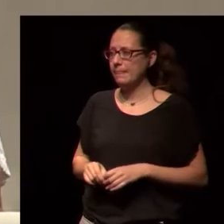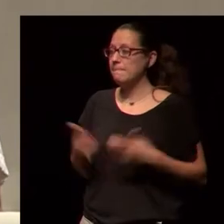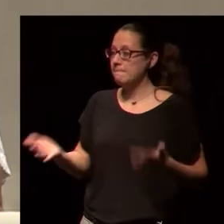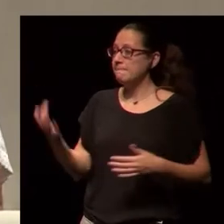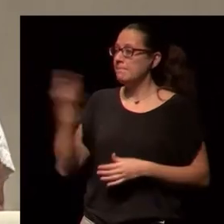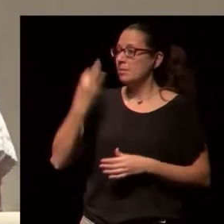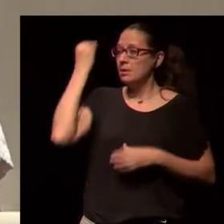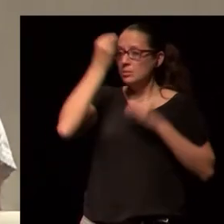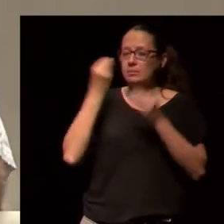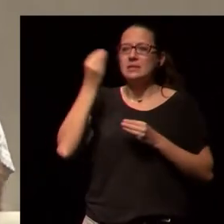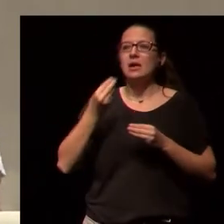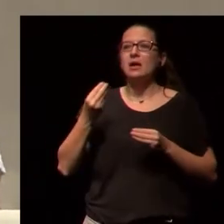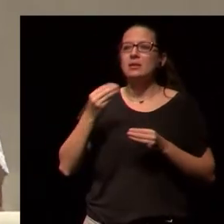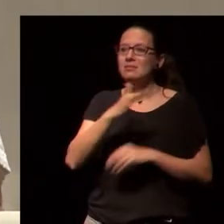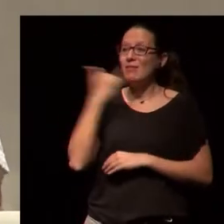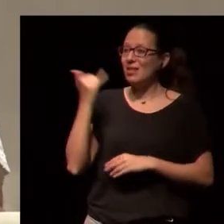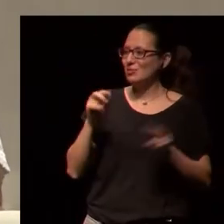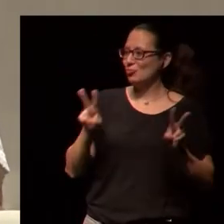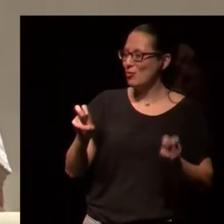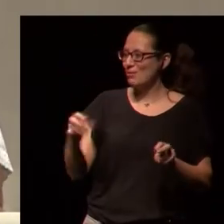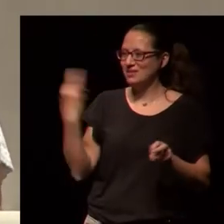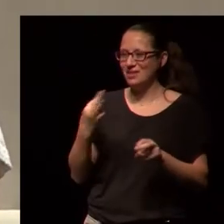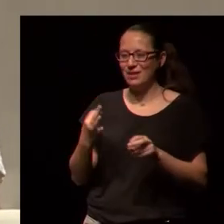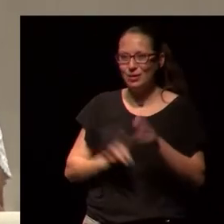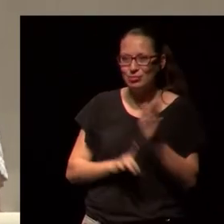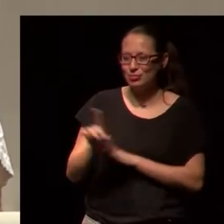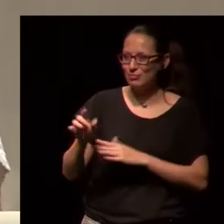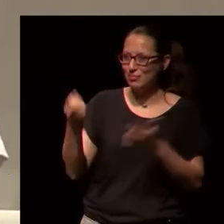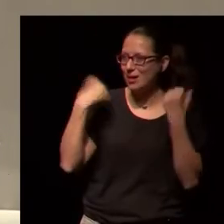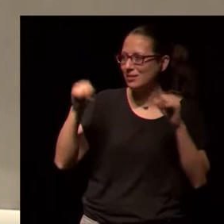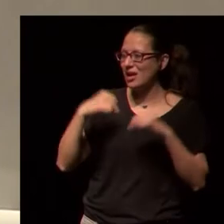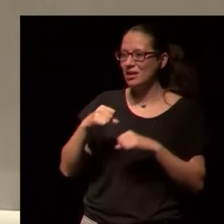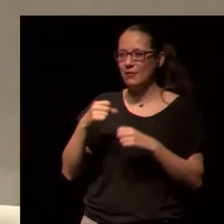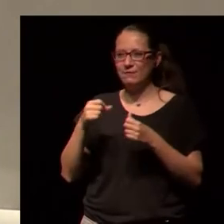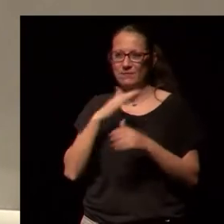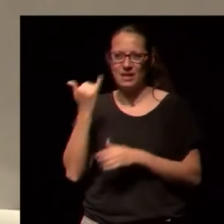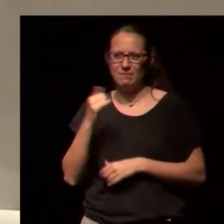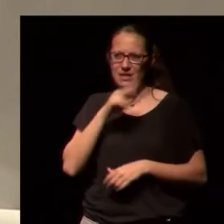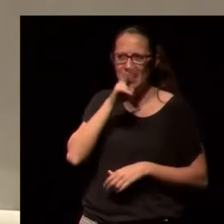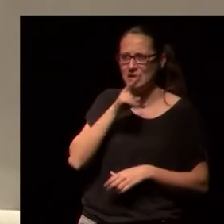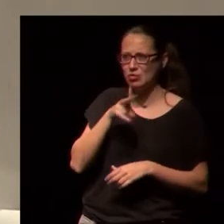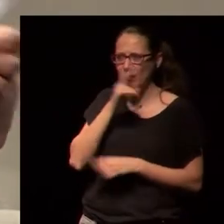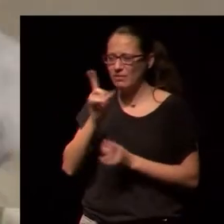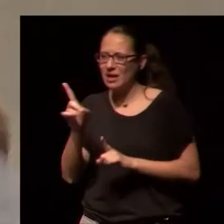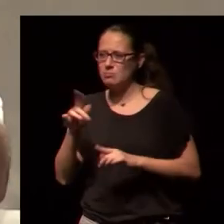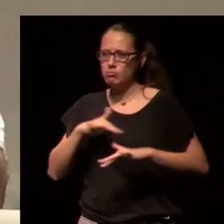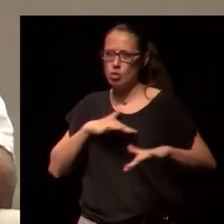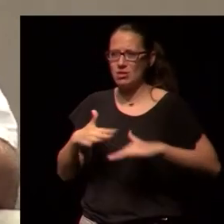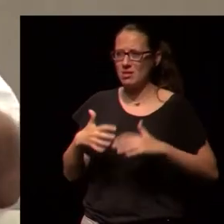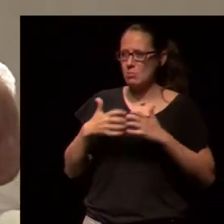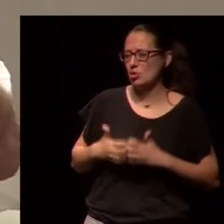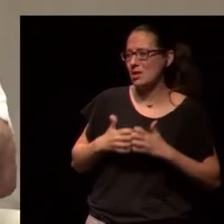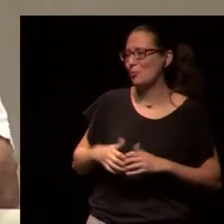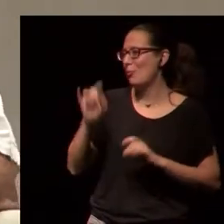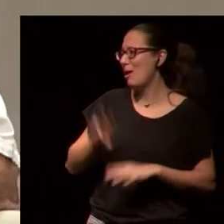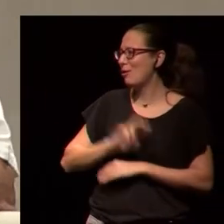en desarrollar otras habilidades verbales, no verbales, motrices y motoras, como decía otra colega